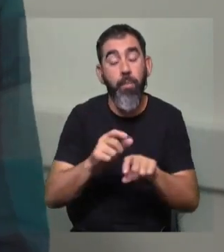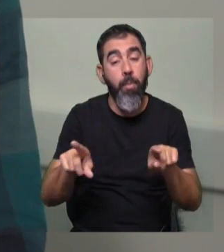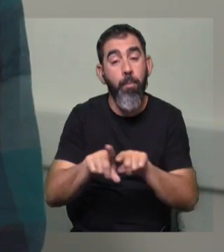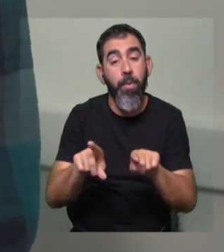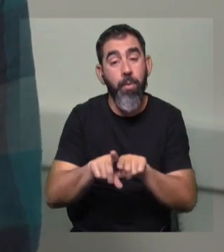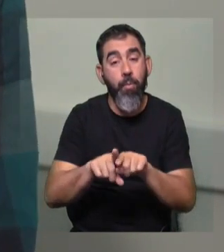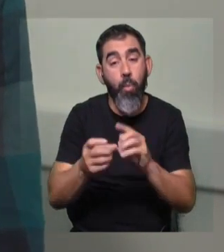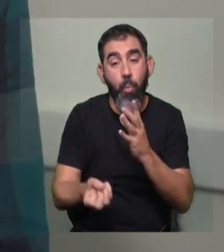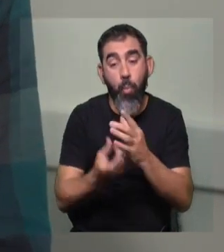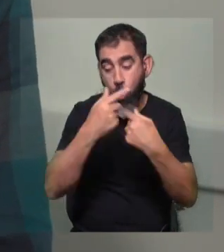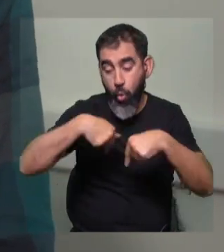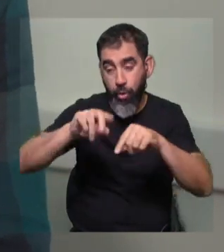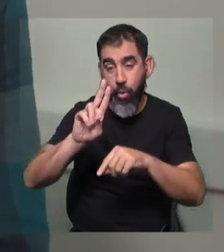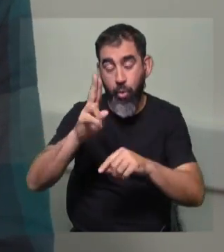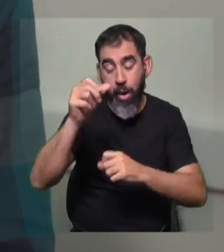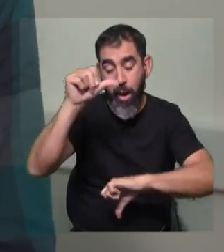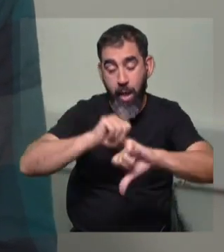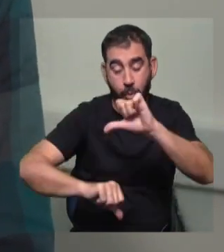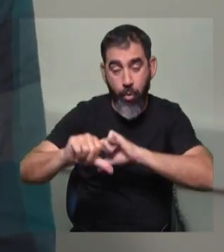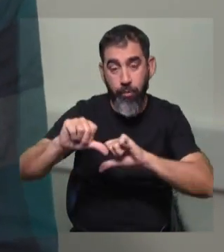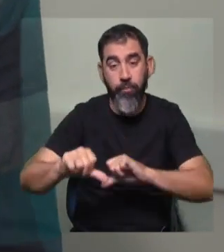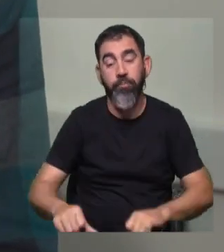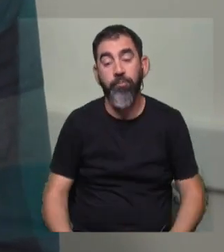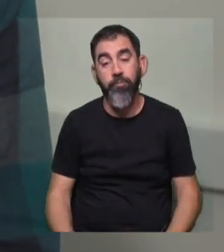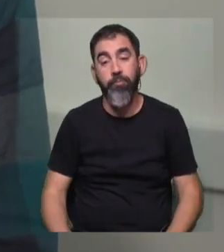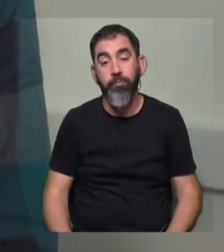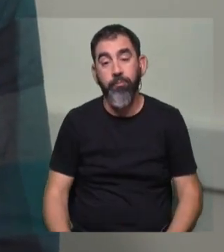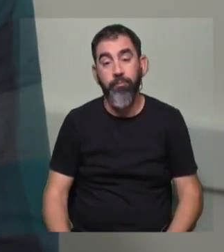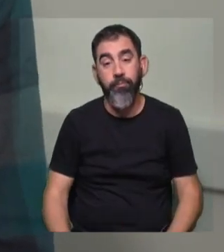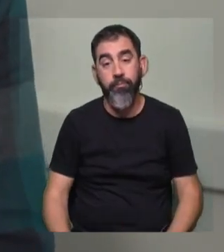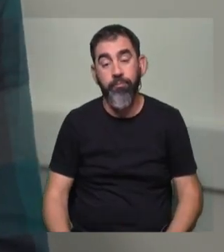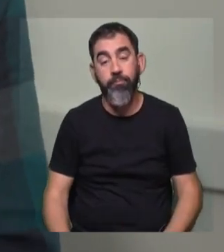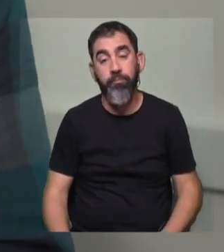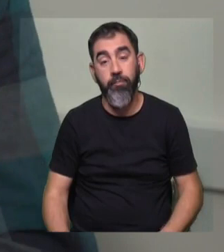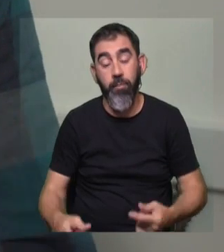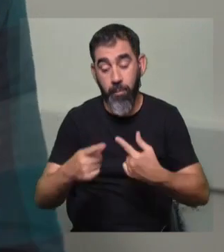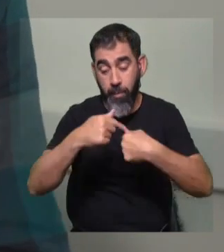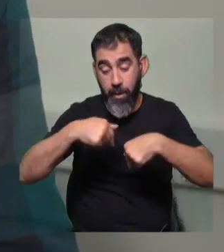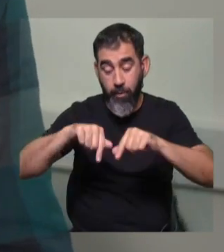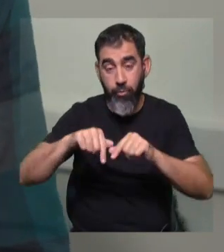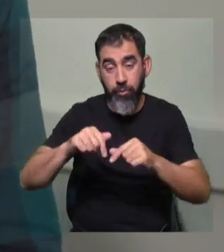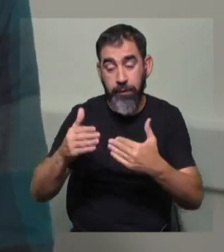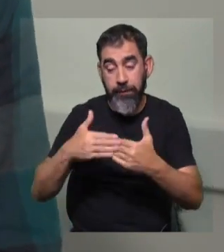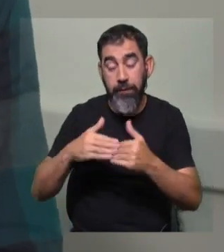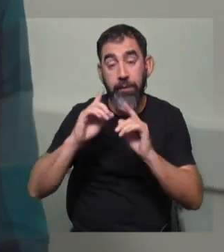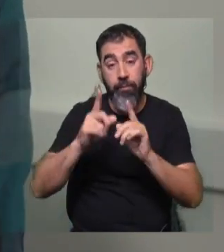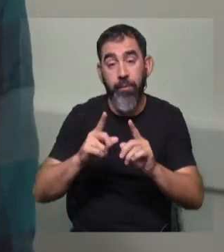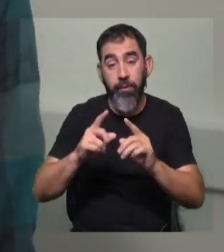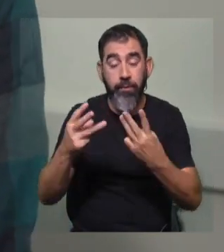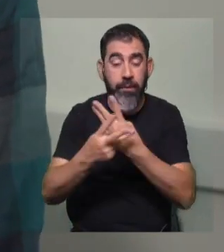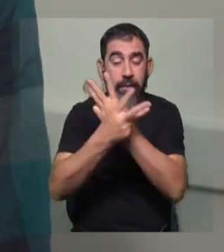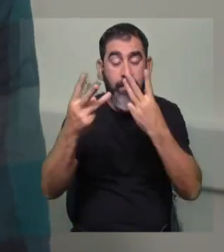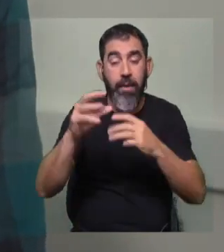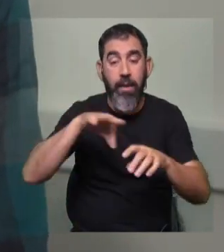organismo modelo que nosotros usábamos en el laboratorio, lo cual generó no solamente para nosotros, que estábamos muy cerquita, sino para toda la comunidad de